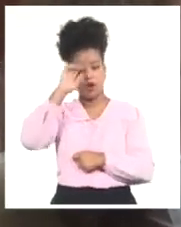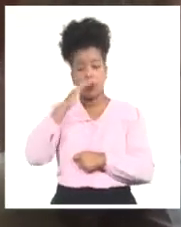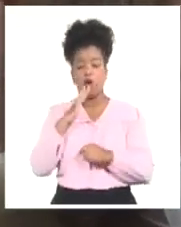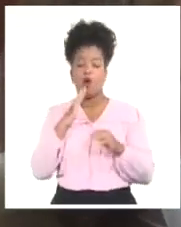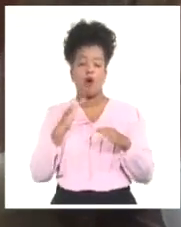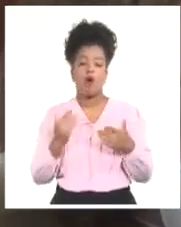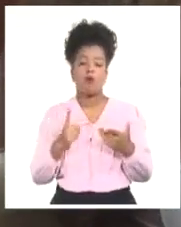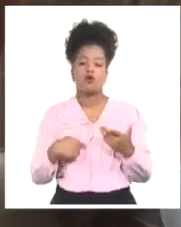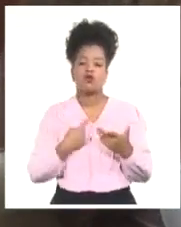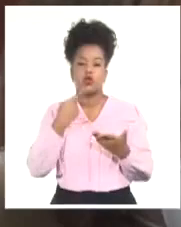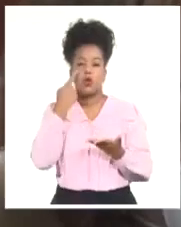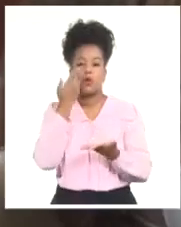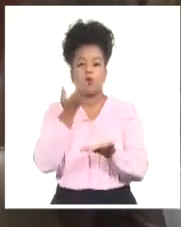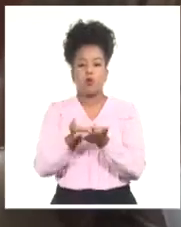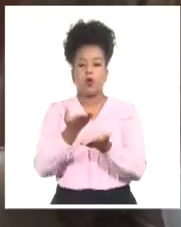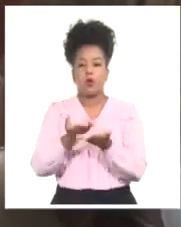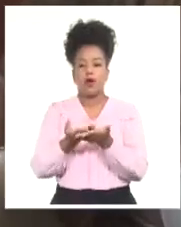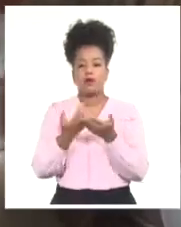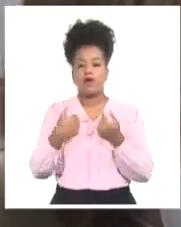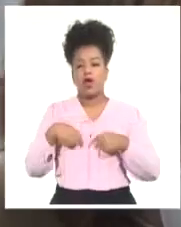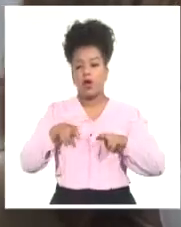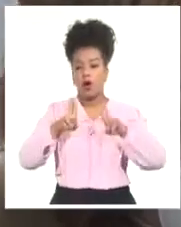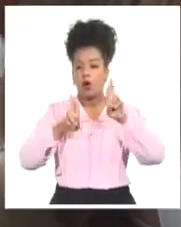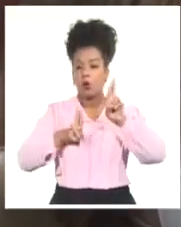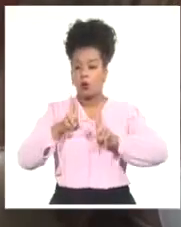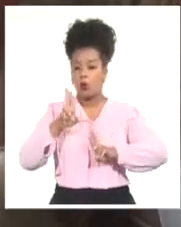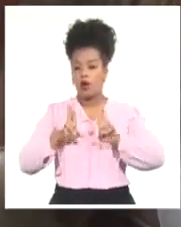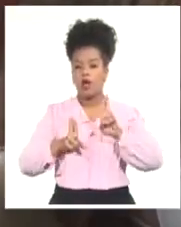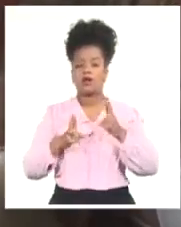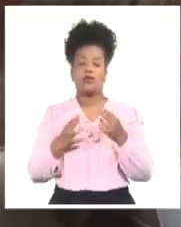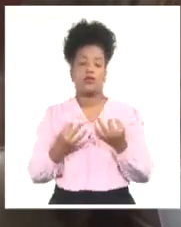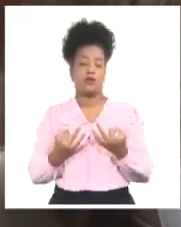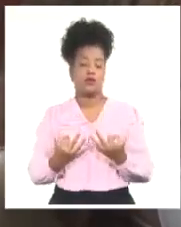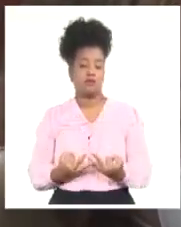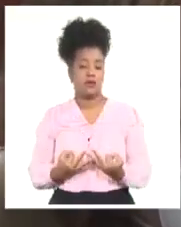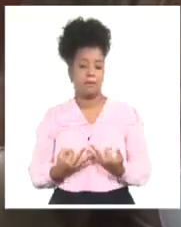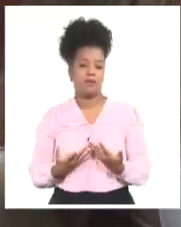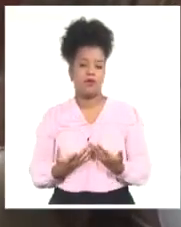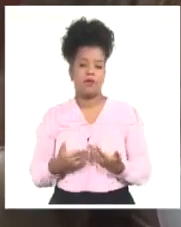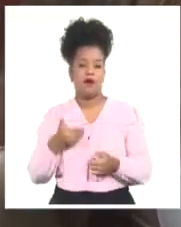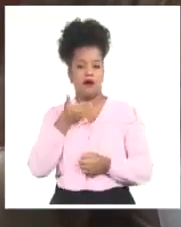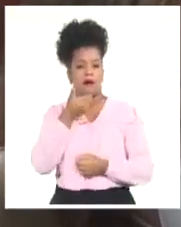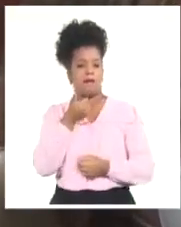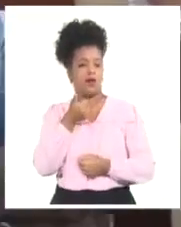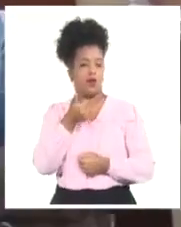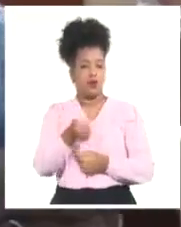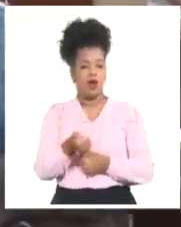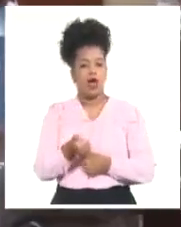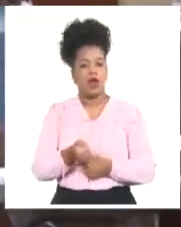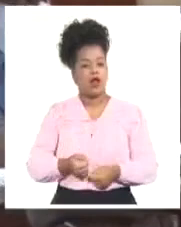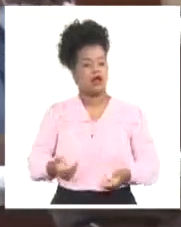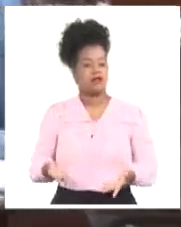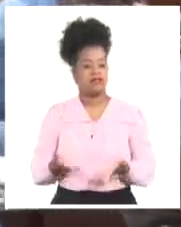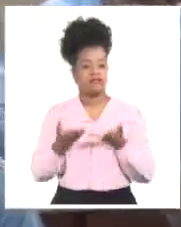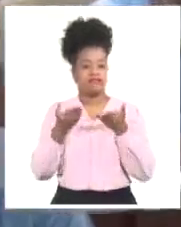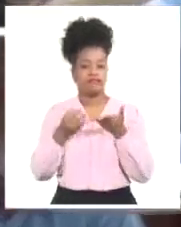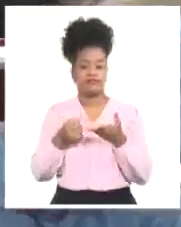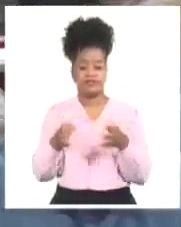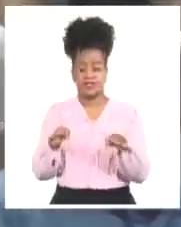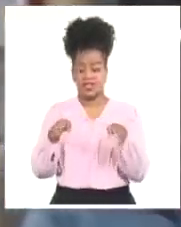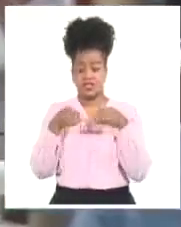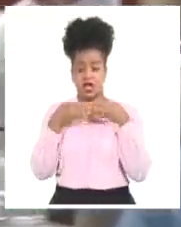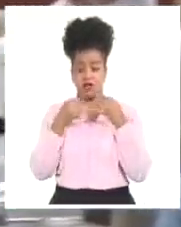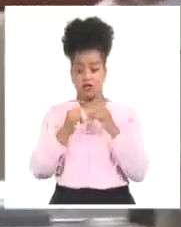estamos proponiendo y acordando acciones para mejorar y, por supuesto, avanzar en la situación. Al cierre de esta